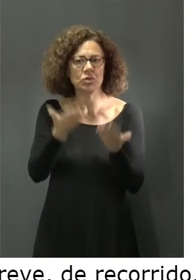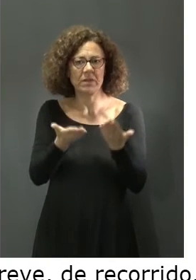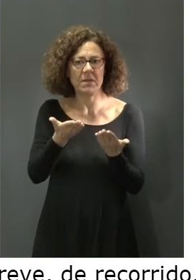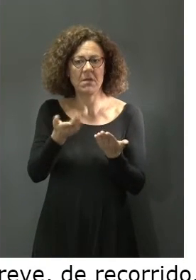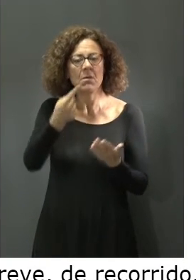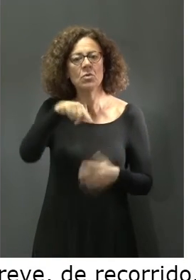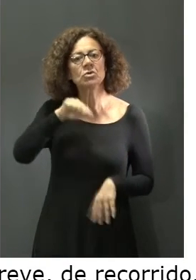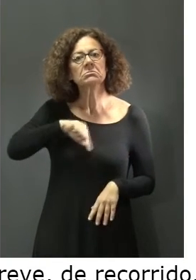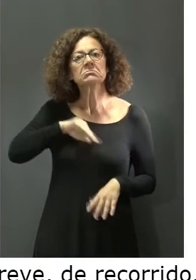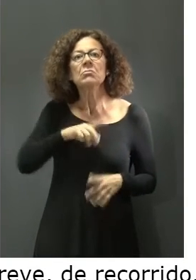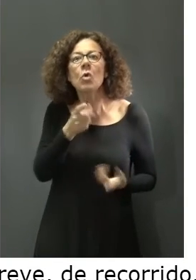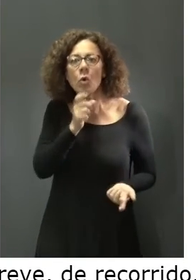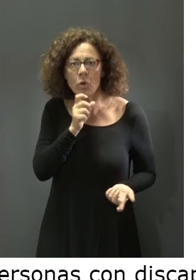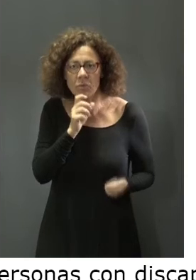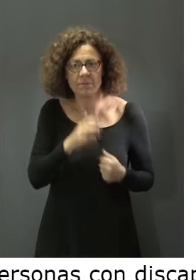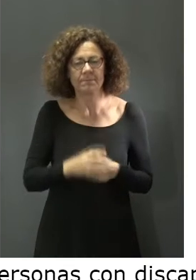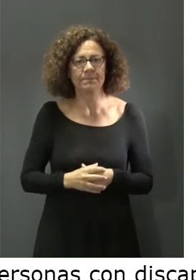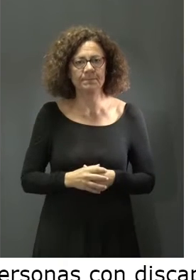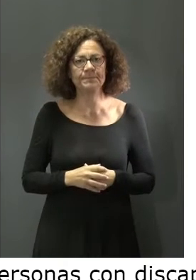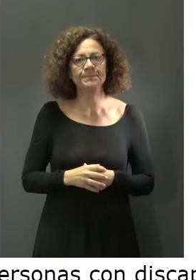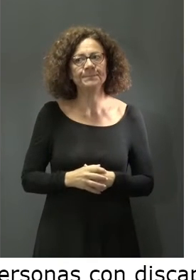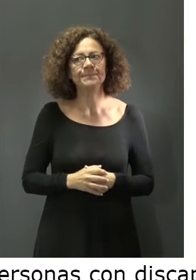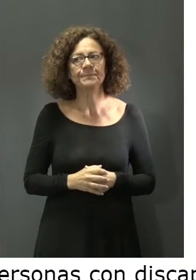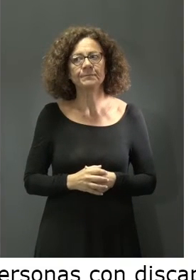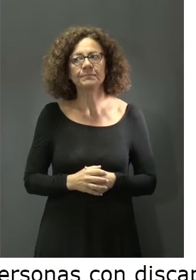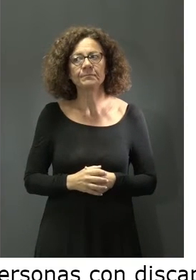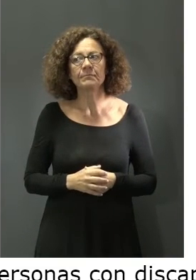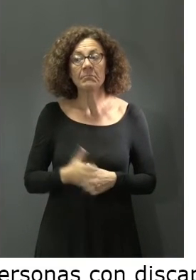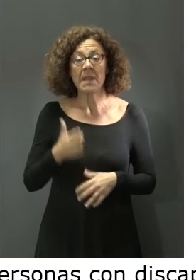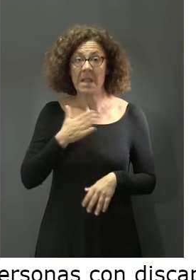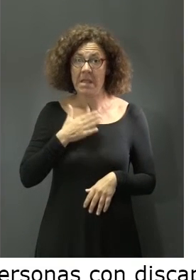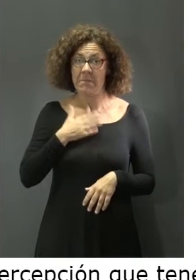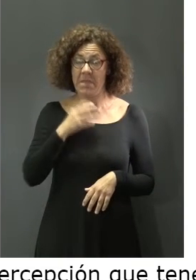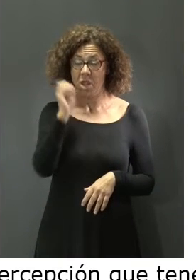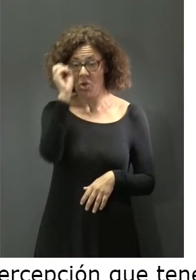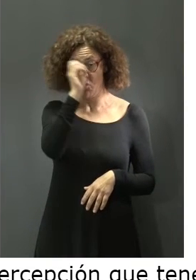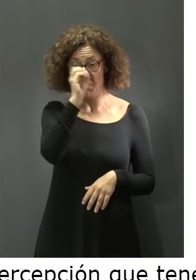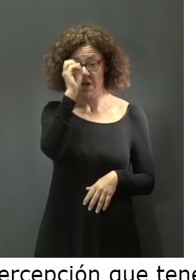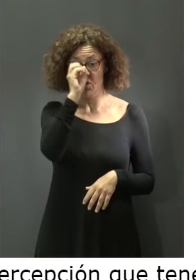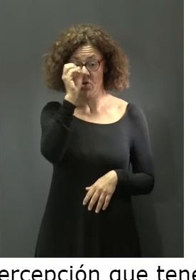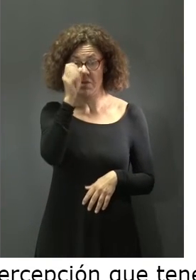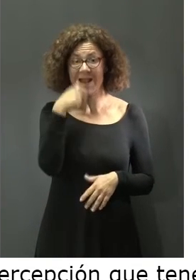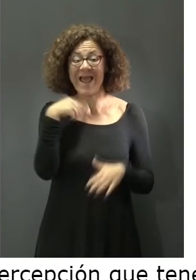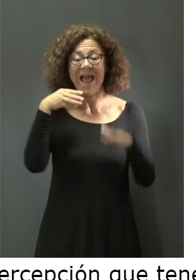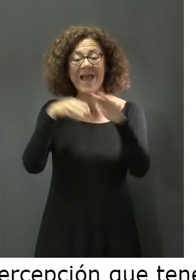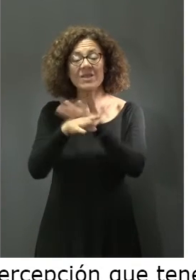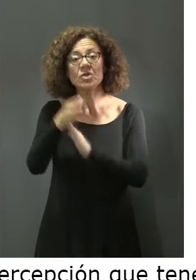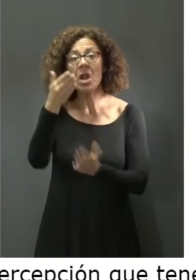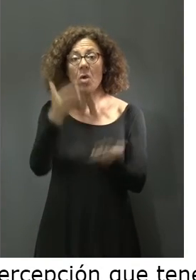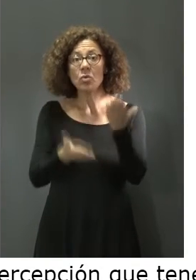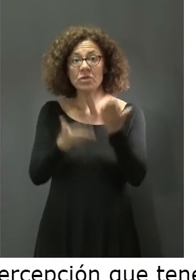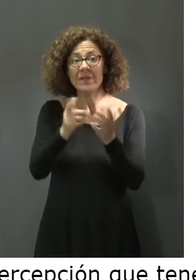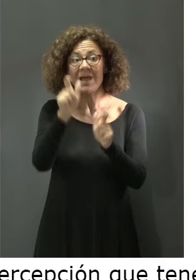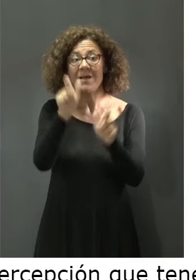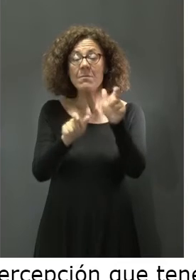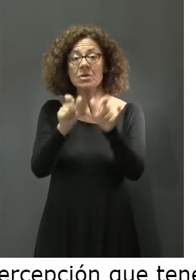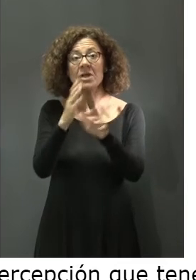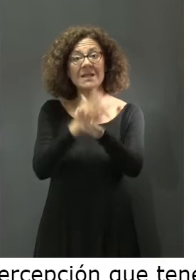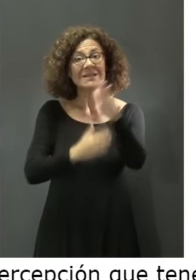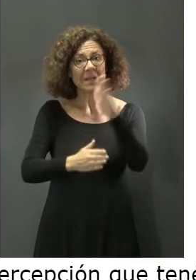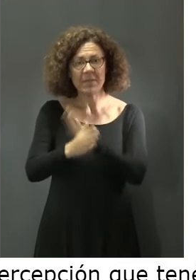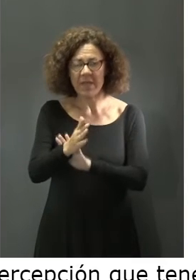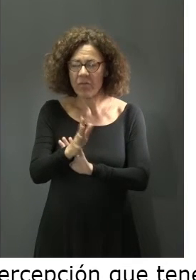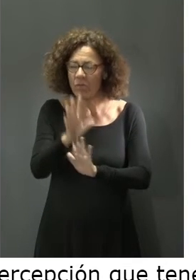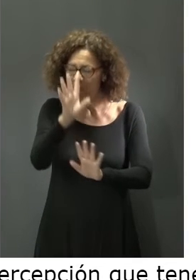el servicio? Bueno, bajo mi punto de vista, el acceso a la justicia de las personas con discapacidad, sin